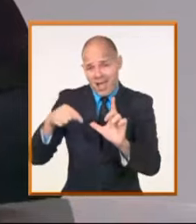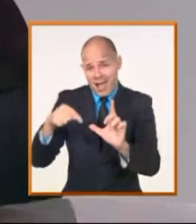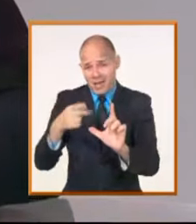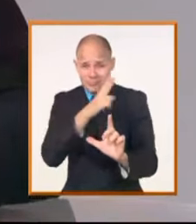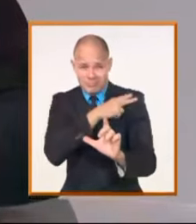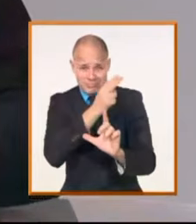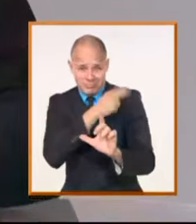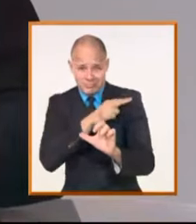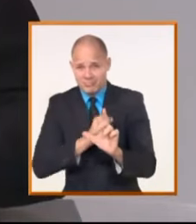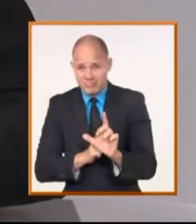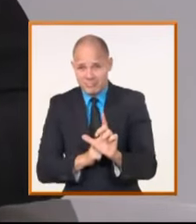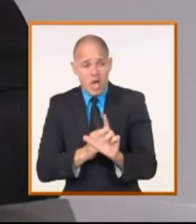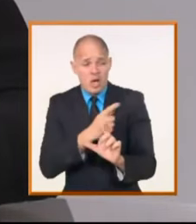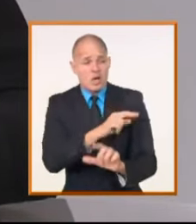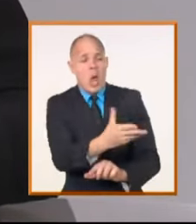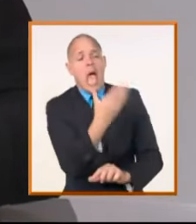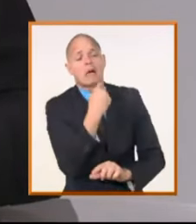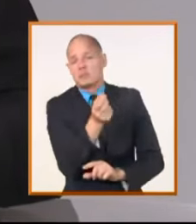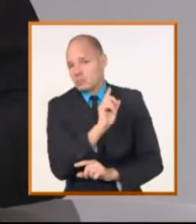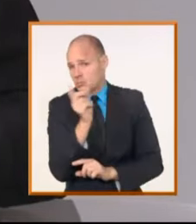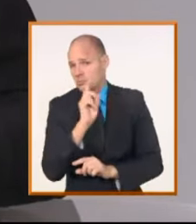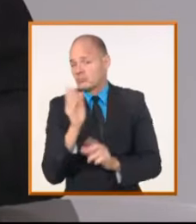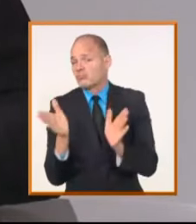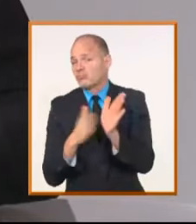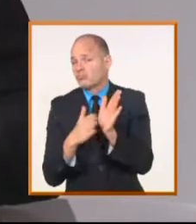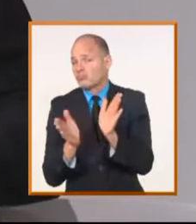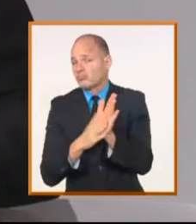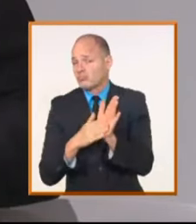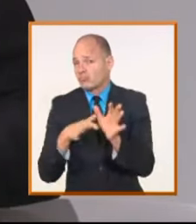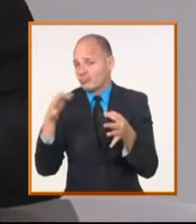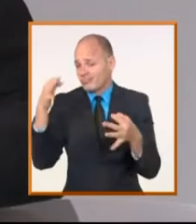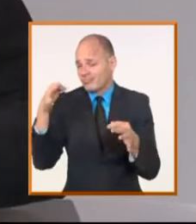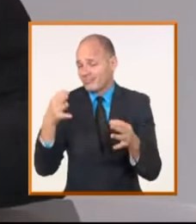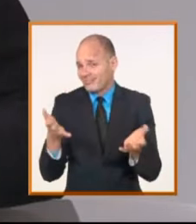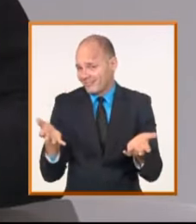precisos, eso es una proyección estadística a partir de una muestra